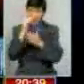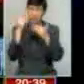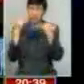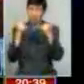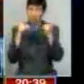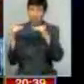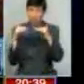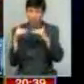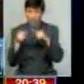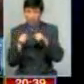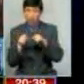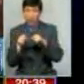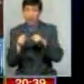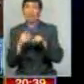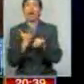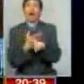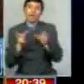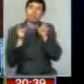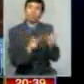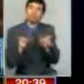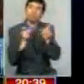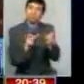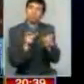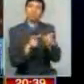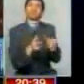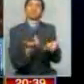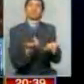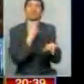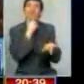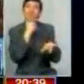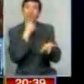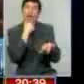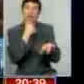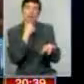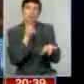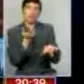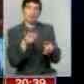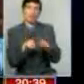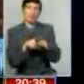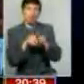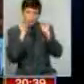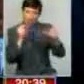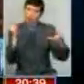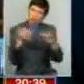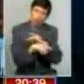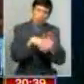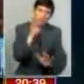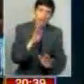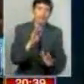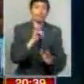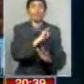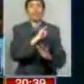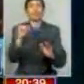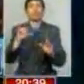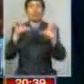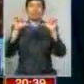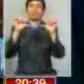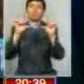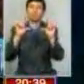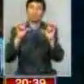claramente a un rival con una facilidad para marcarle inclusive más goles. Después fue disminuyendo